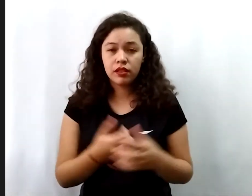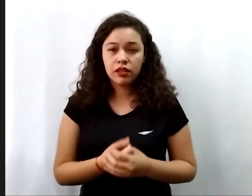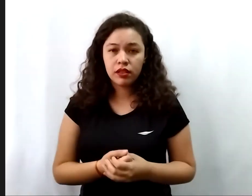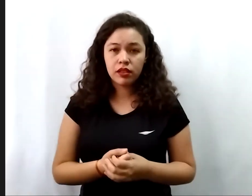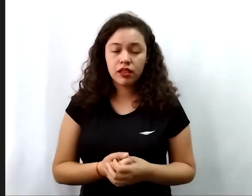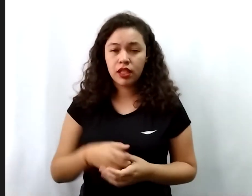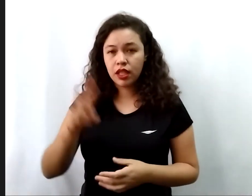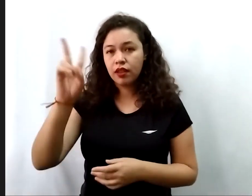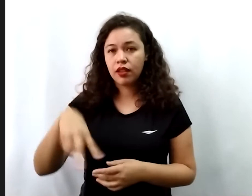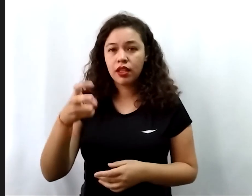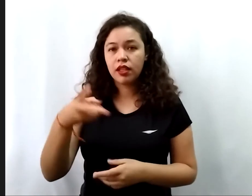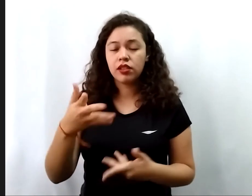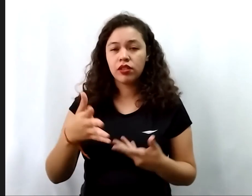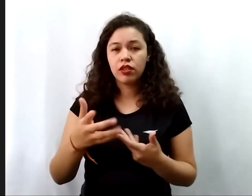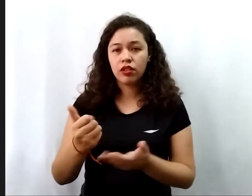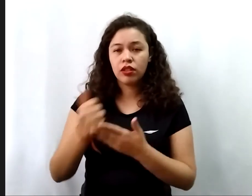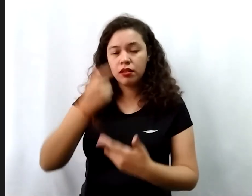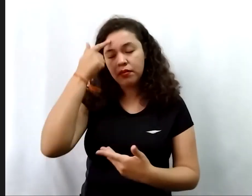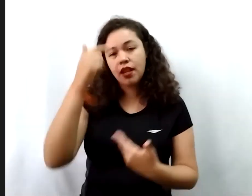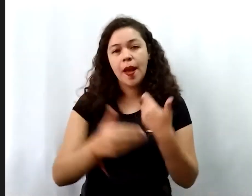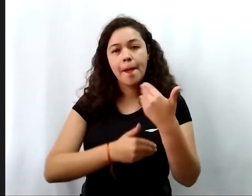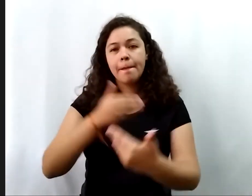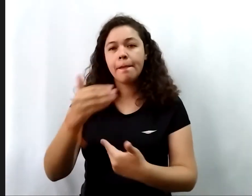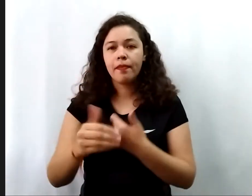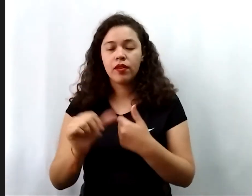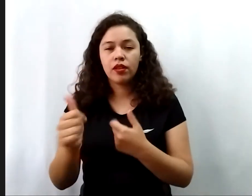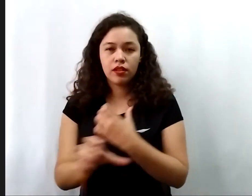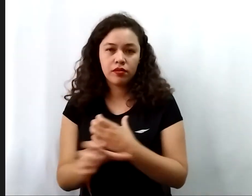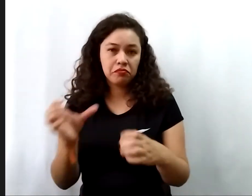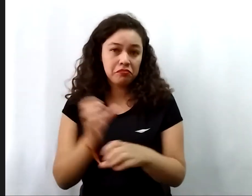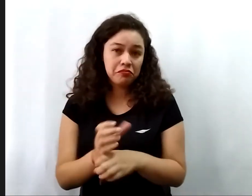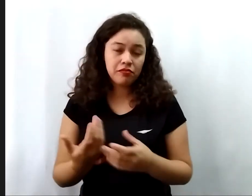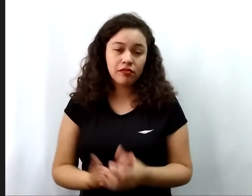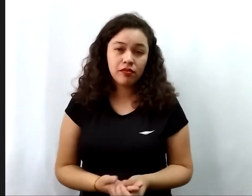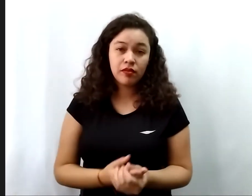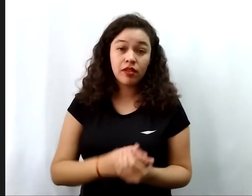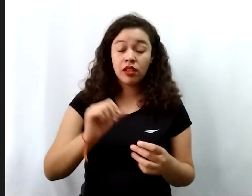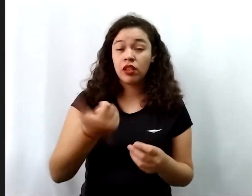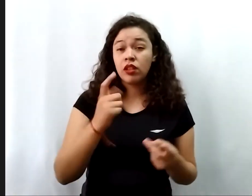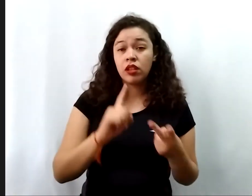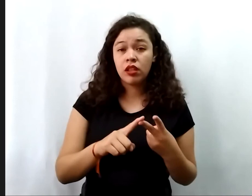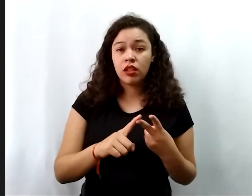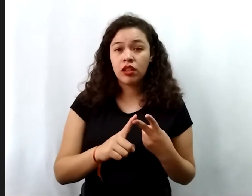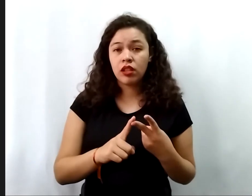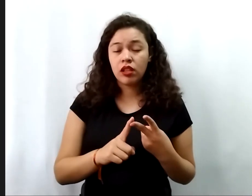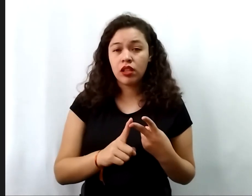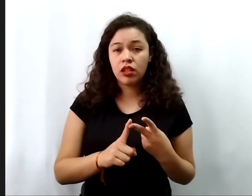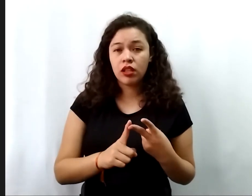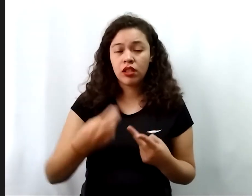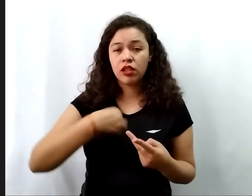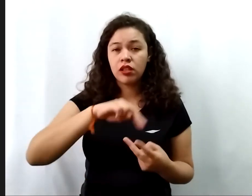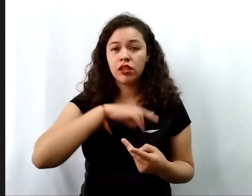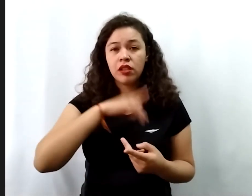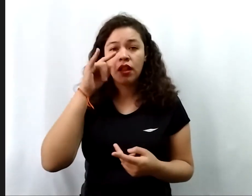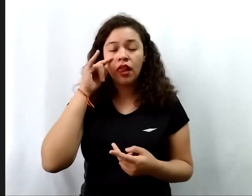nos ayuda a transitar lo demás. Digo, la verdad es que, lo otro es, no perdamos de vista